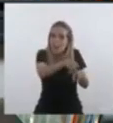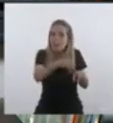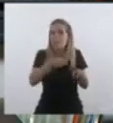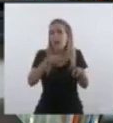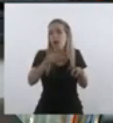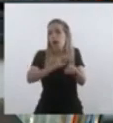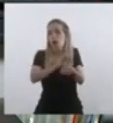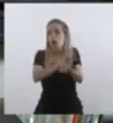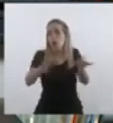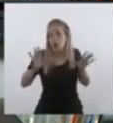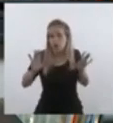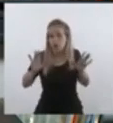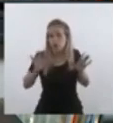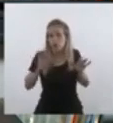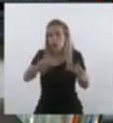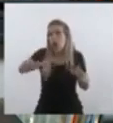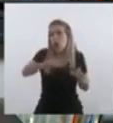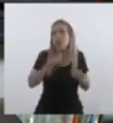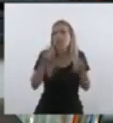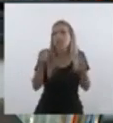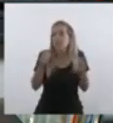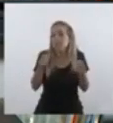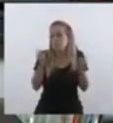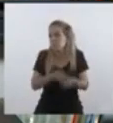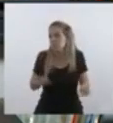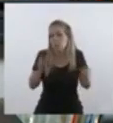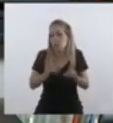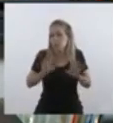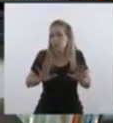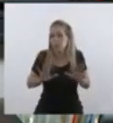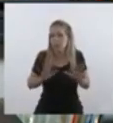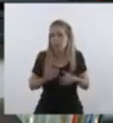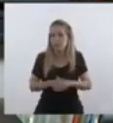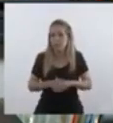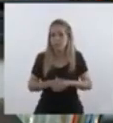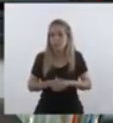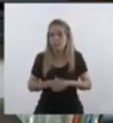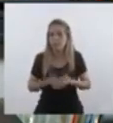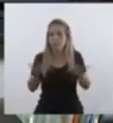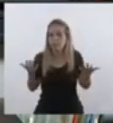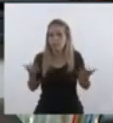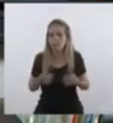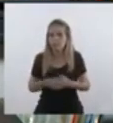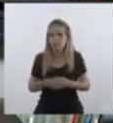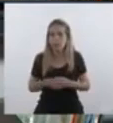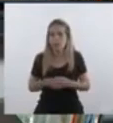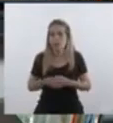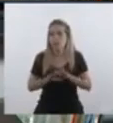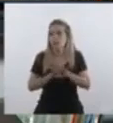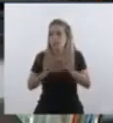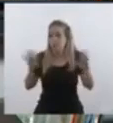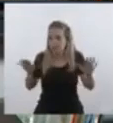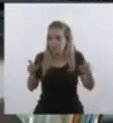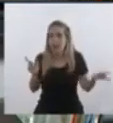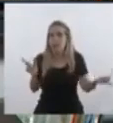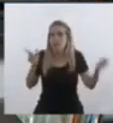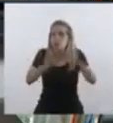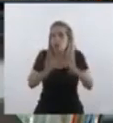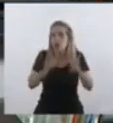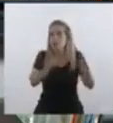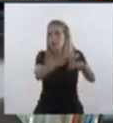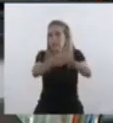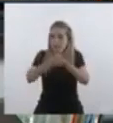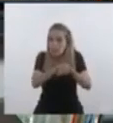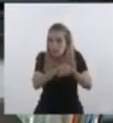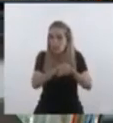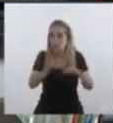¿Qué es lo que buscamos ahora? Lo mismo que buscamos siempre: evitar el encuentro social,